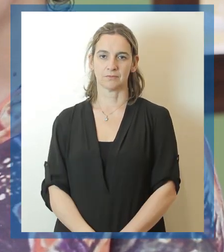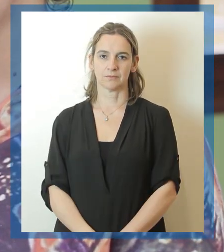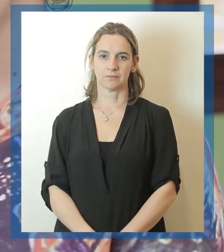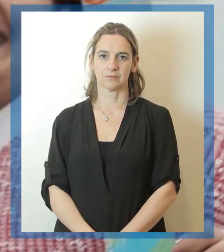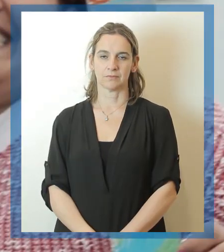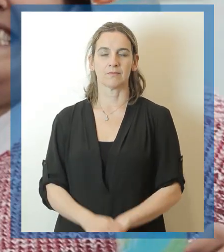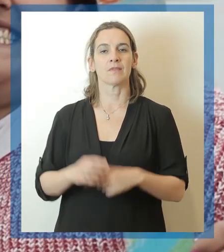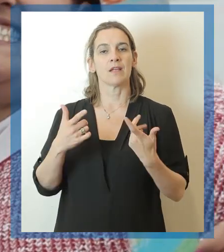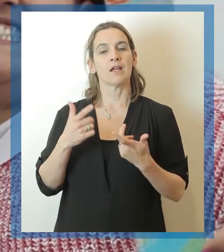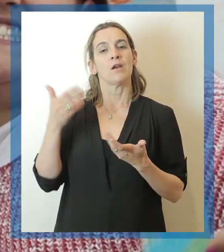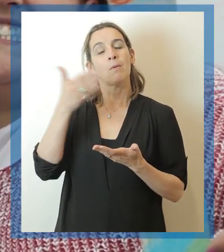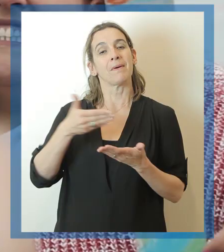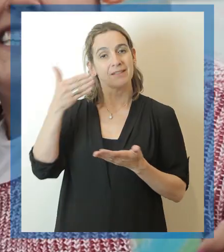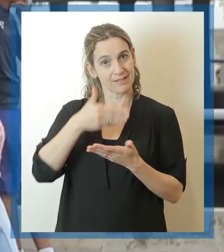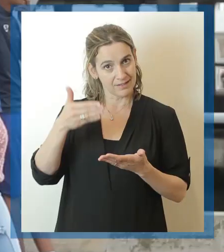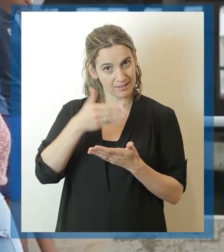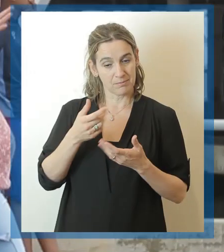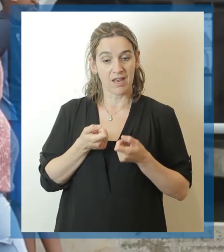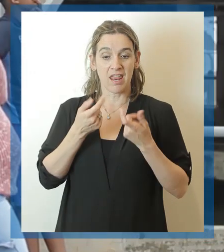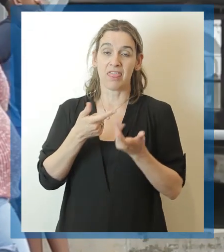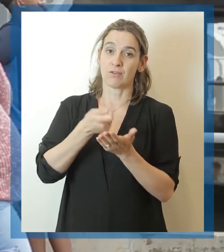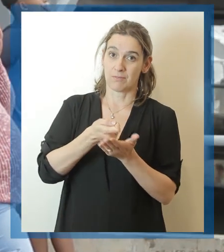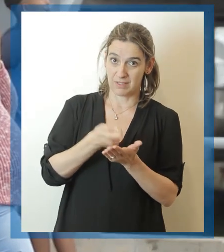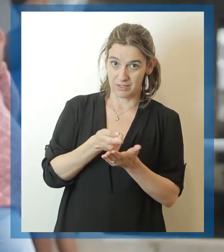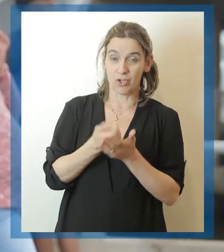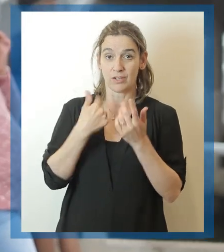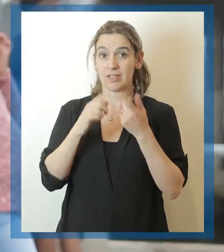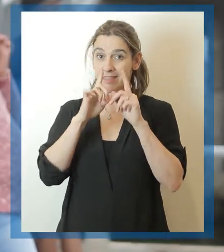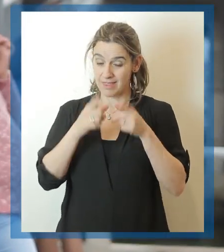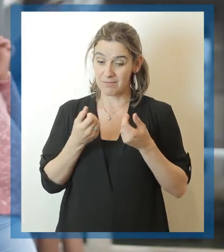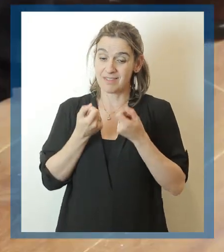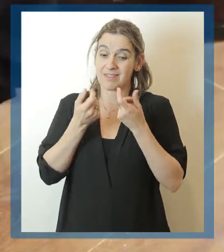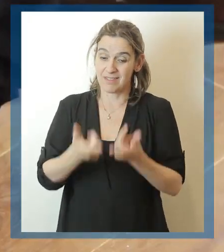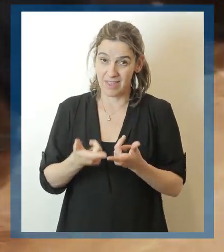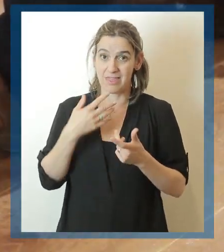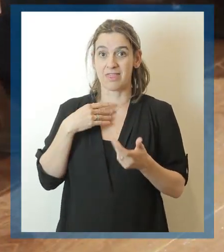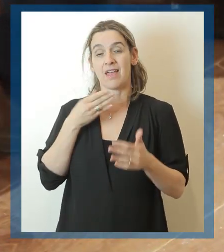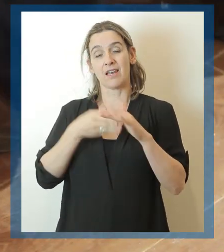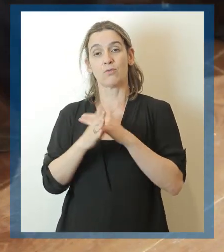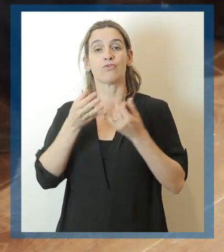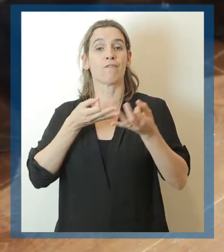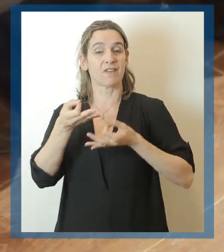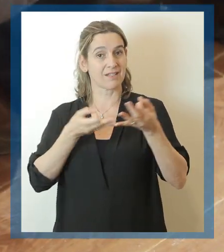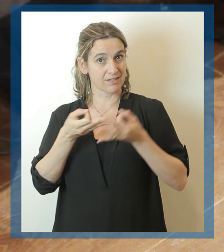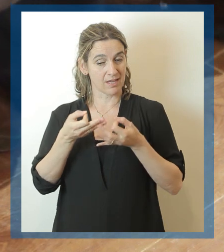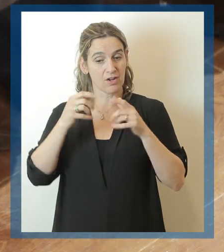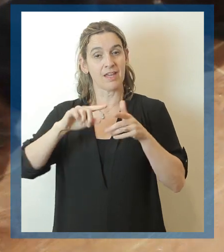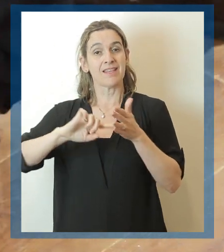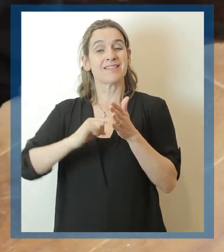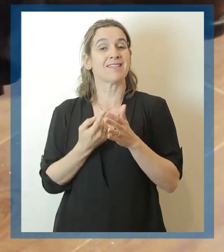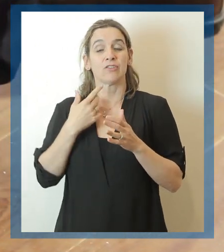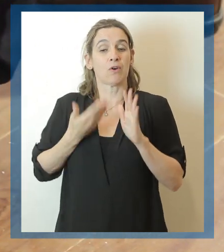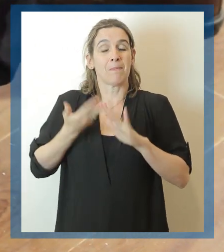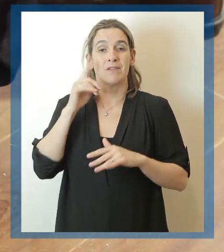cabo. Si bien los participantes reciben una prestación en la que también se brinda acceso a la inclusión financiera, el centro